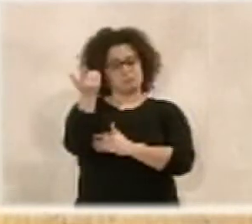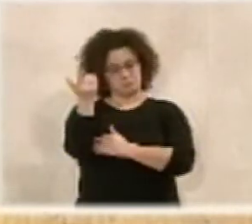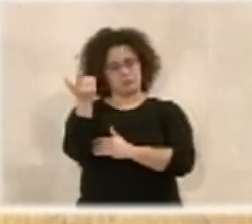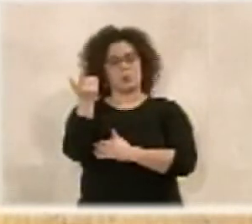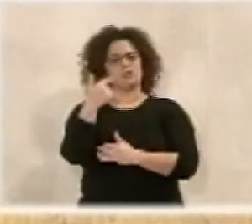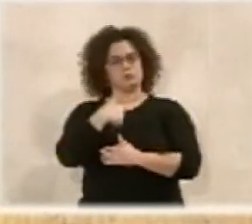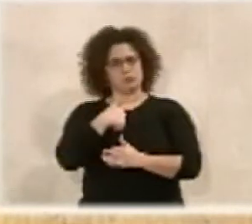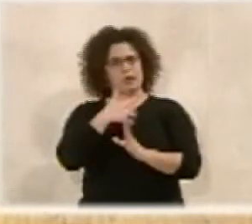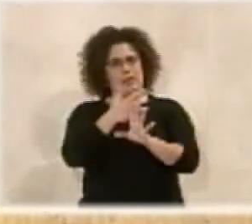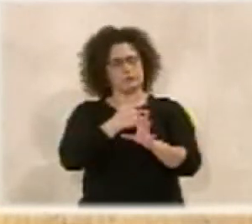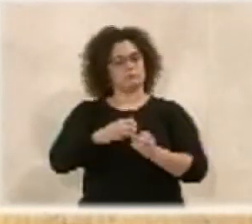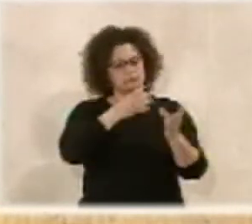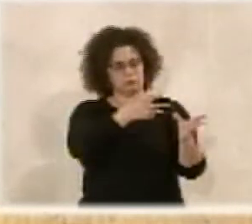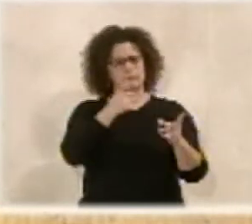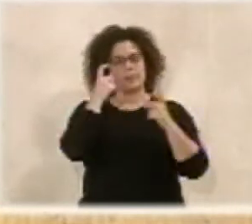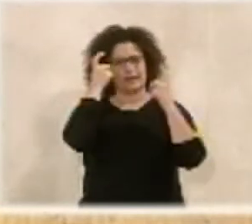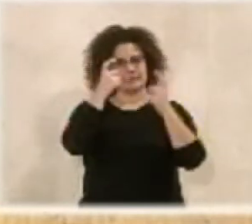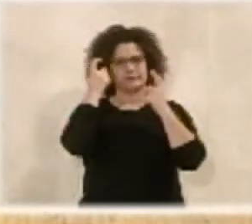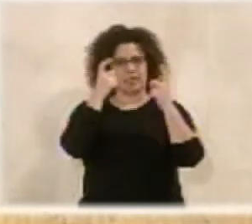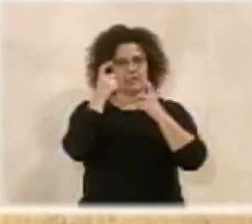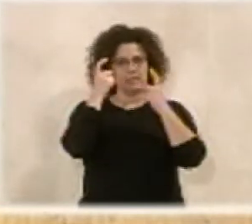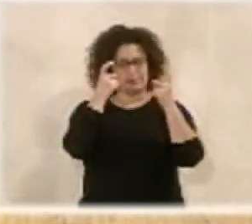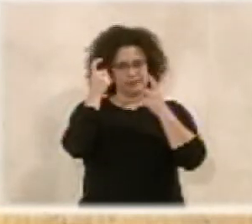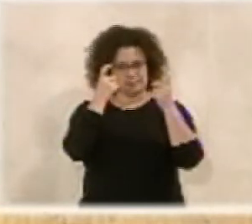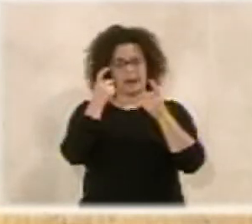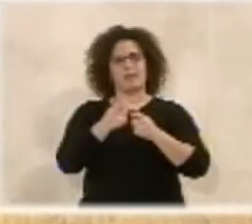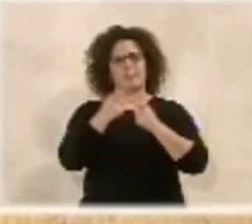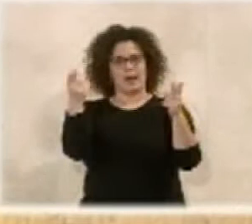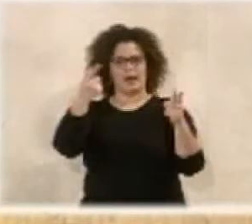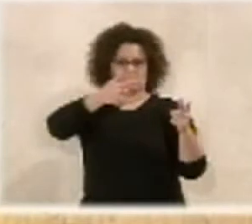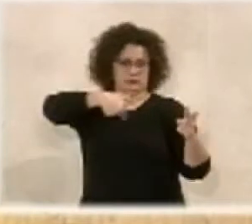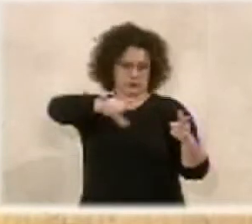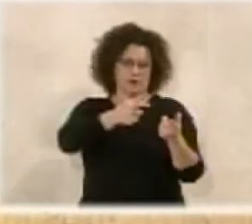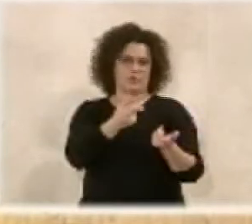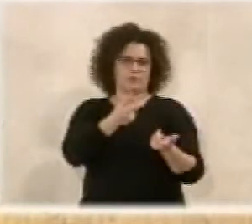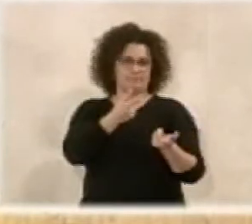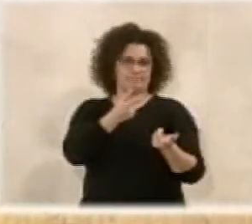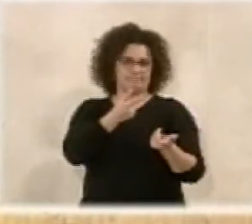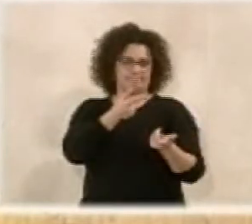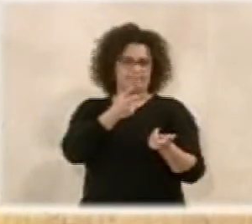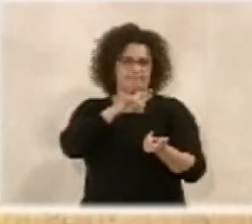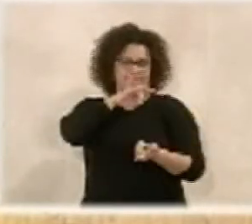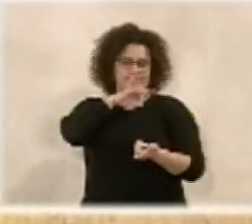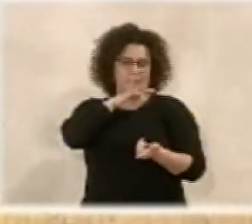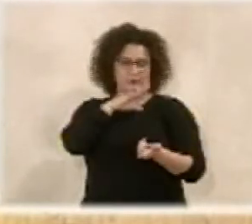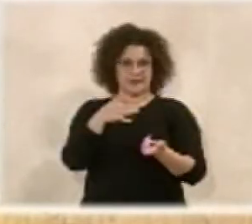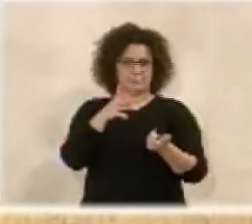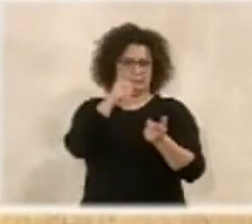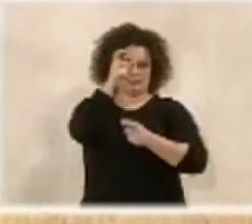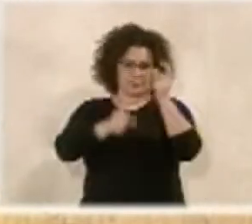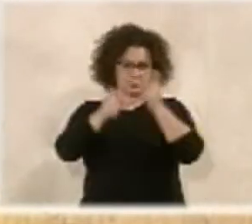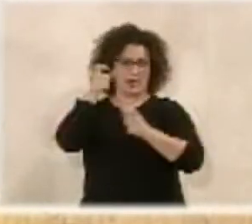le adelanto que intentaremos contentar a la mayor gente, a la mayor